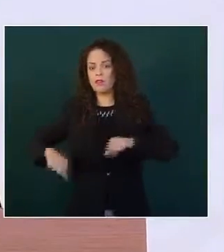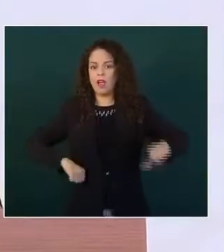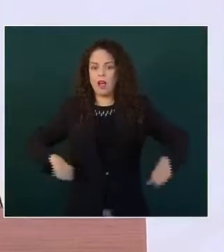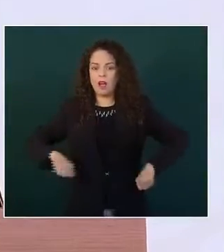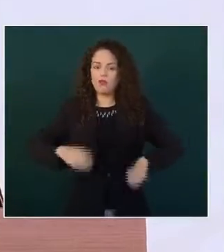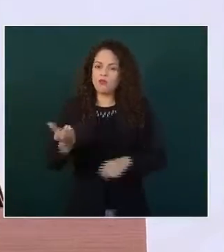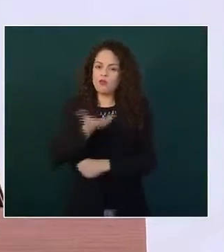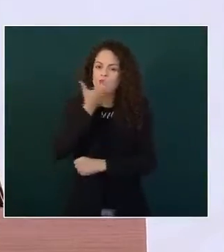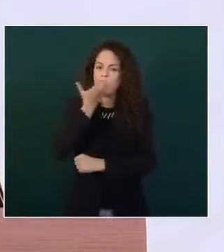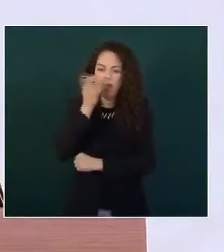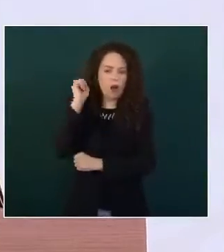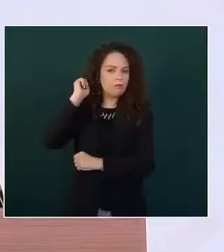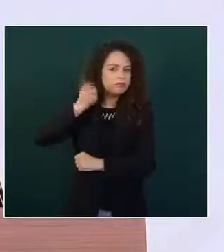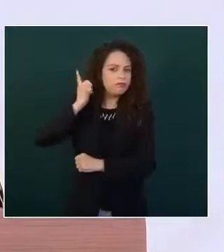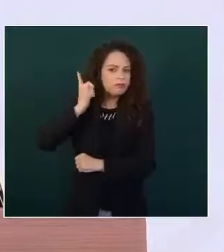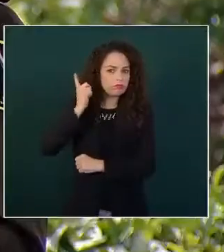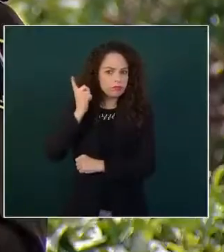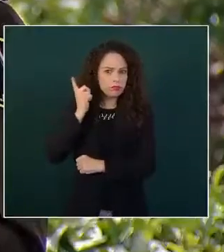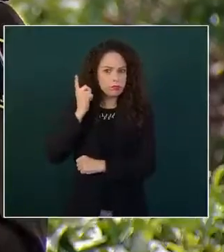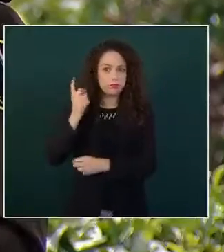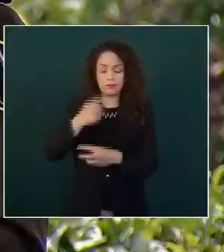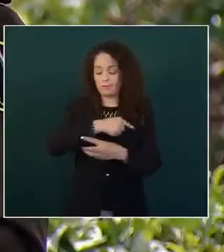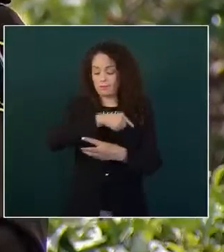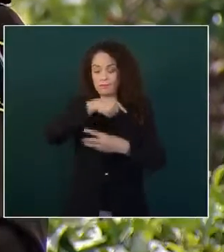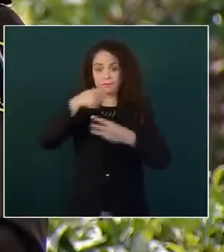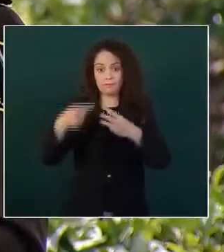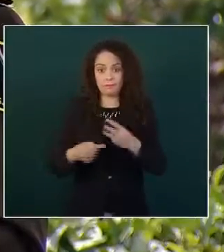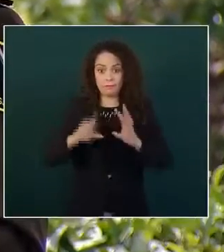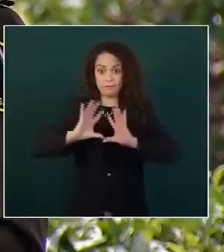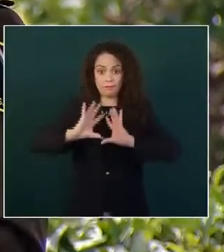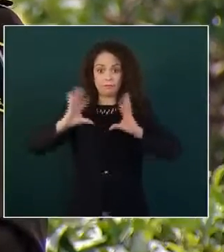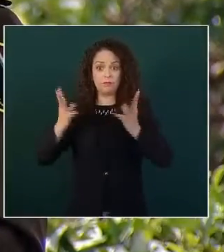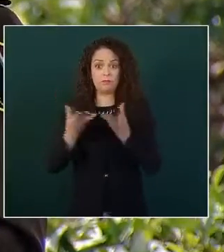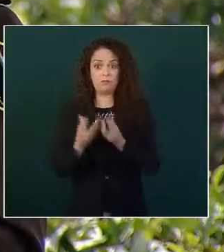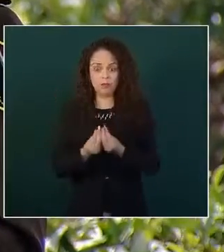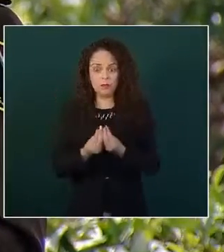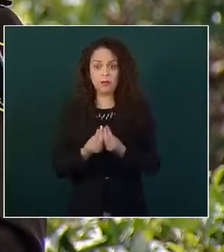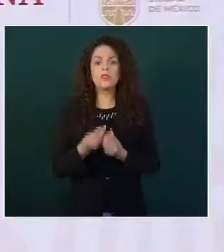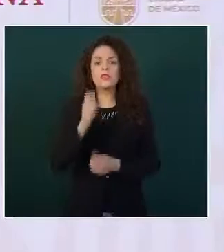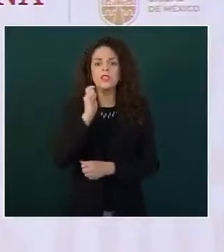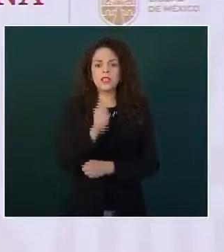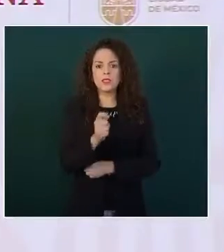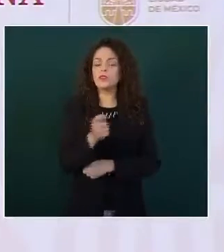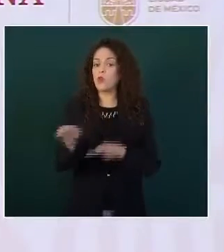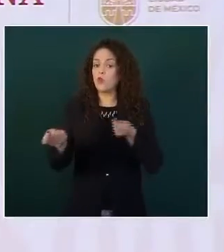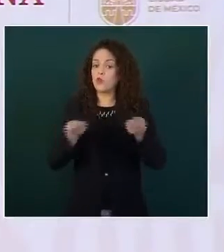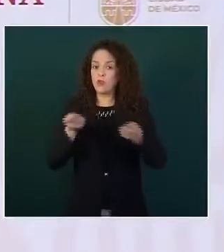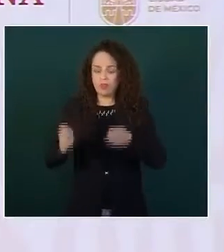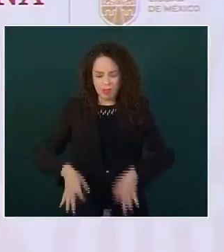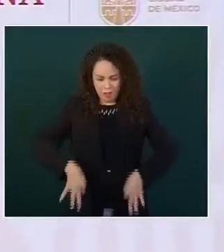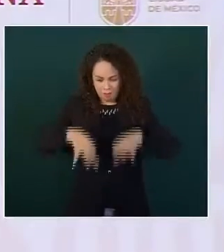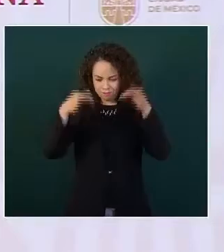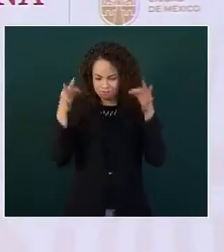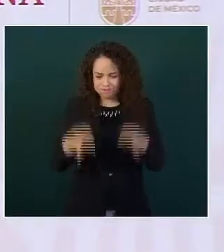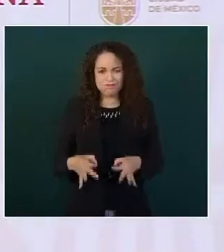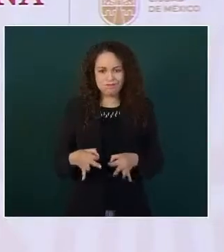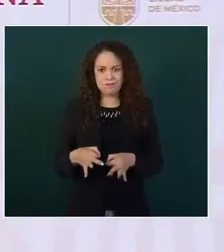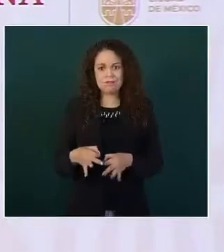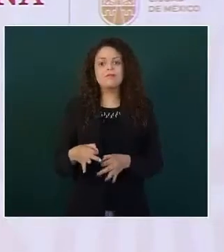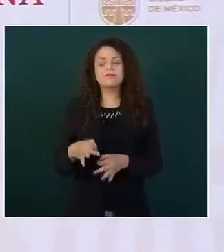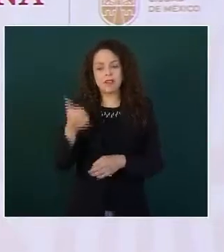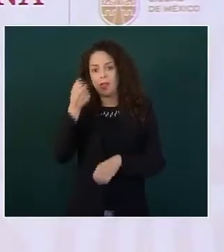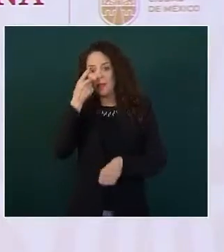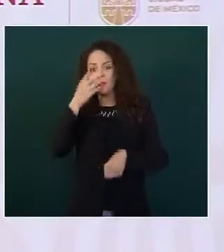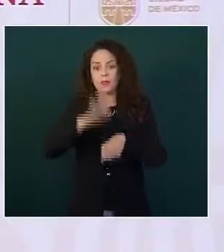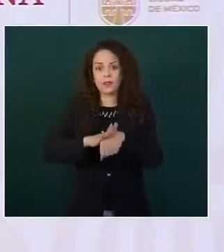diarias. Todo lo anterior complementado con un eficiente control administrativo que garantice